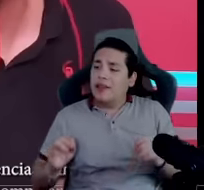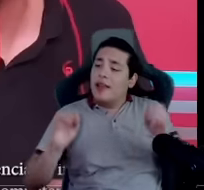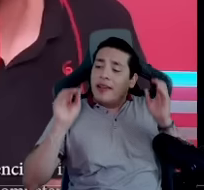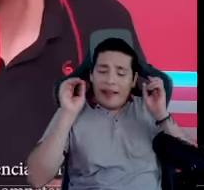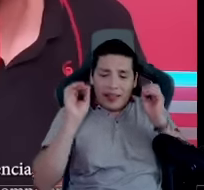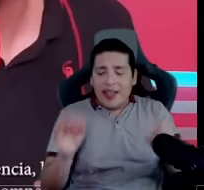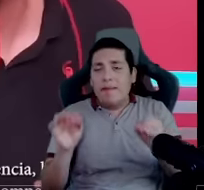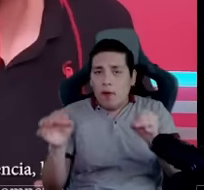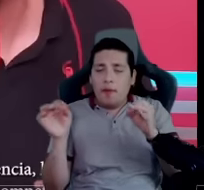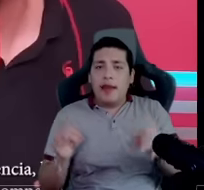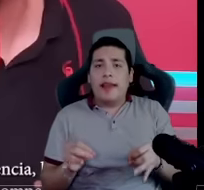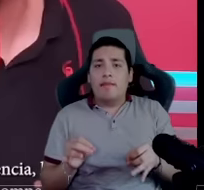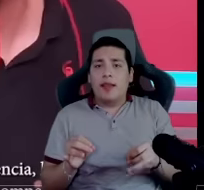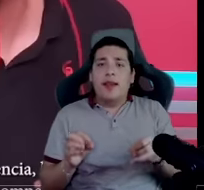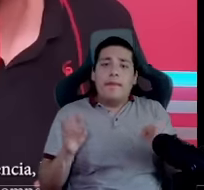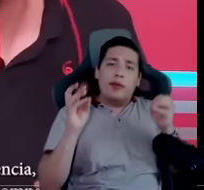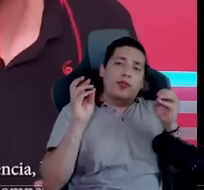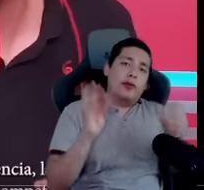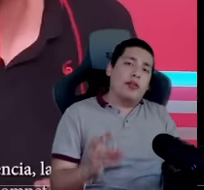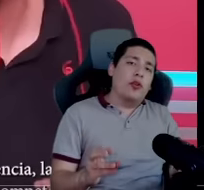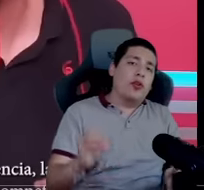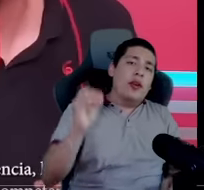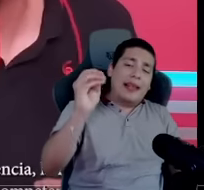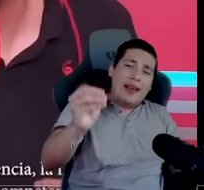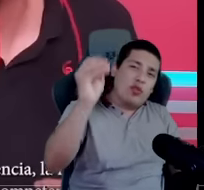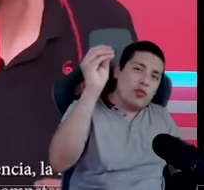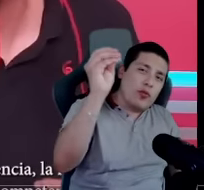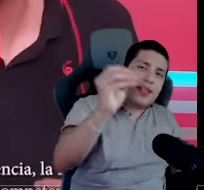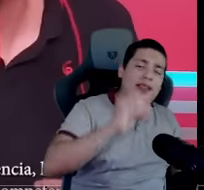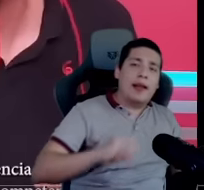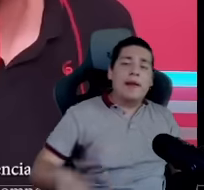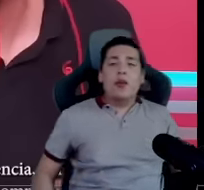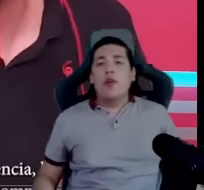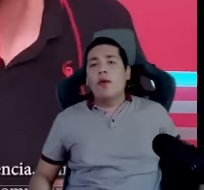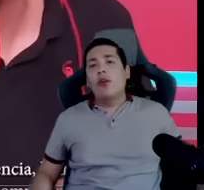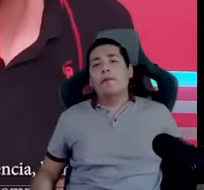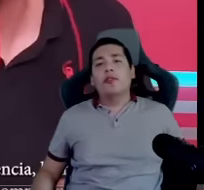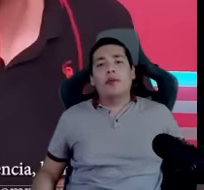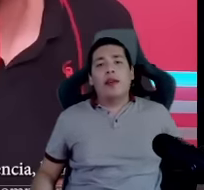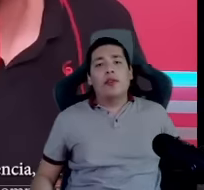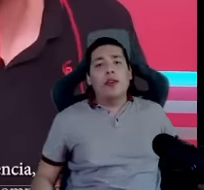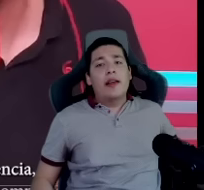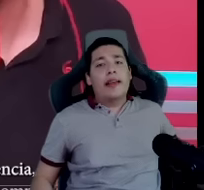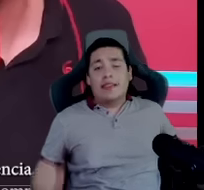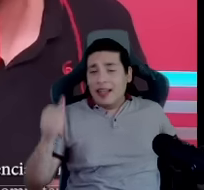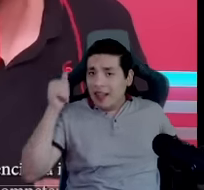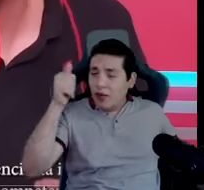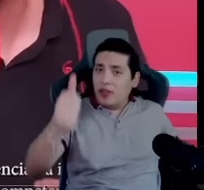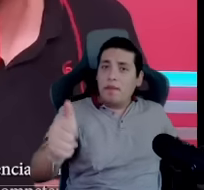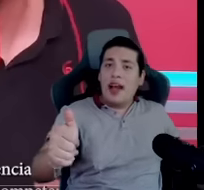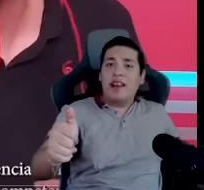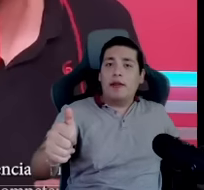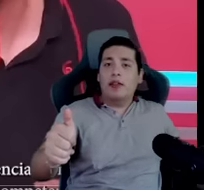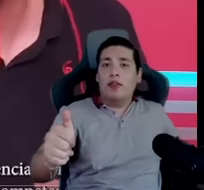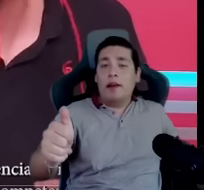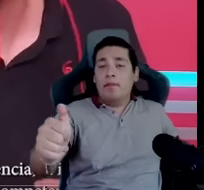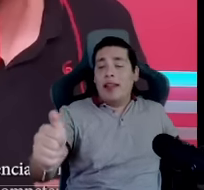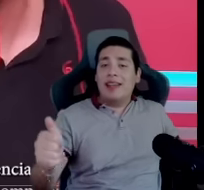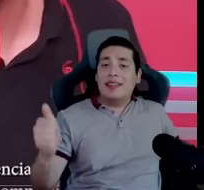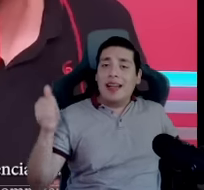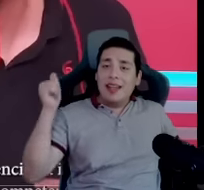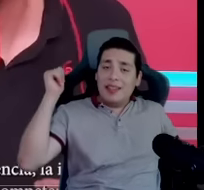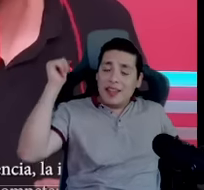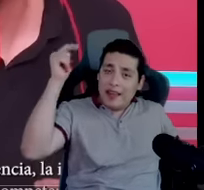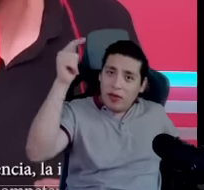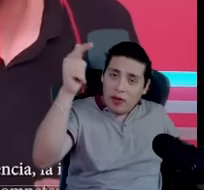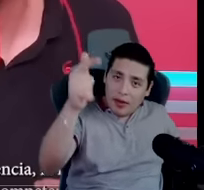en las redes sociales que sigue muy vigente pero sobre todo que nos muestra como López Obrador está haciendo temblar a iberdrola